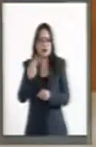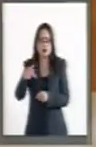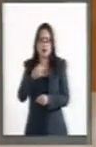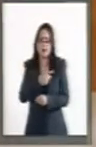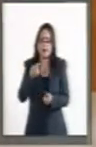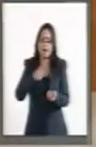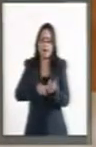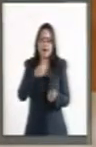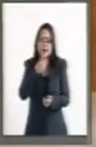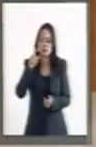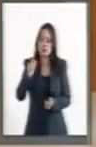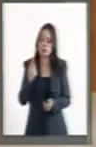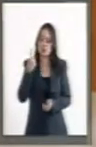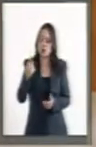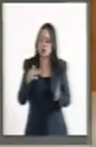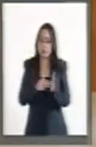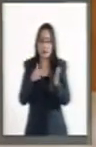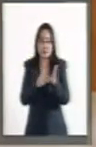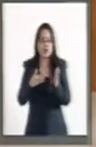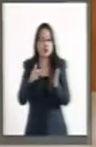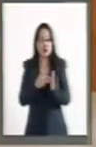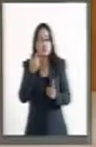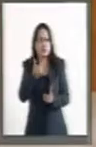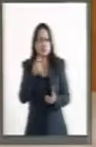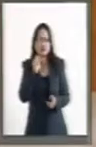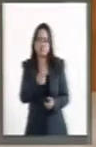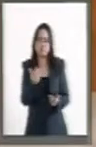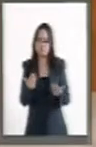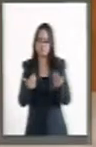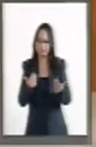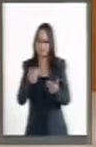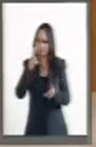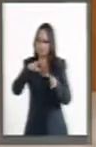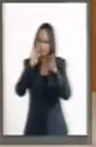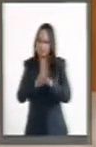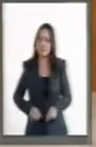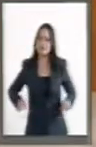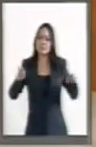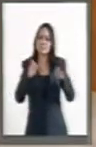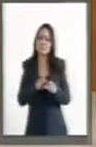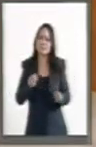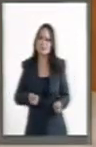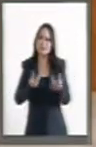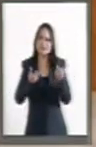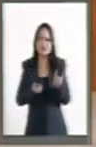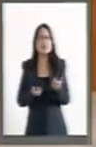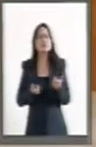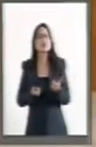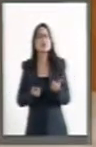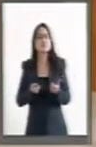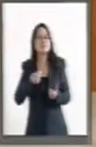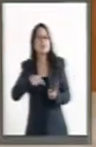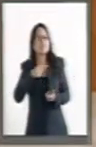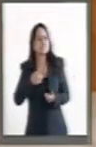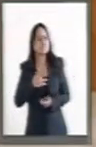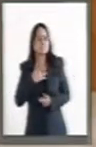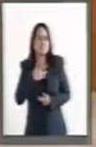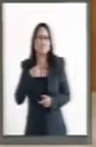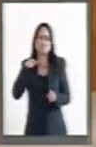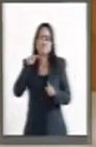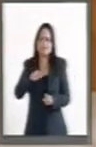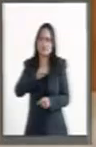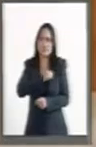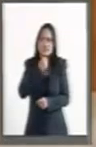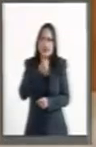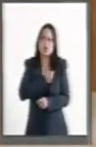mil millones de pesos. Es decir, estamos hablando de un monto muy importante. Si consideramos el gasto en salud